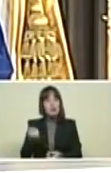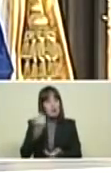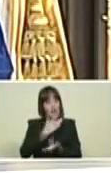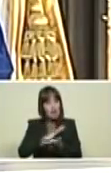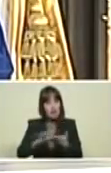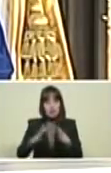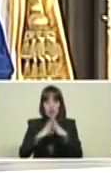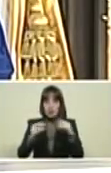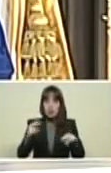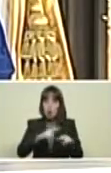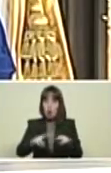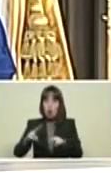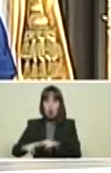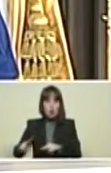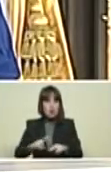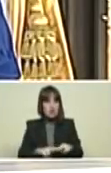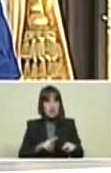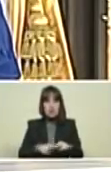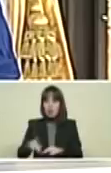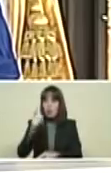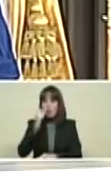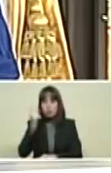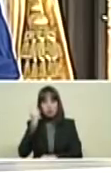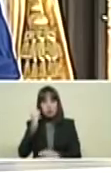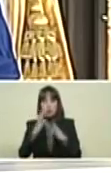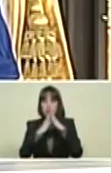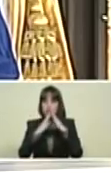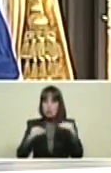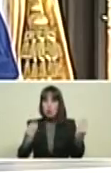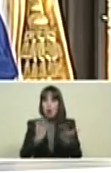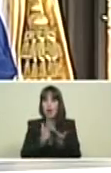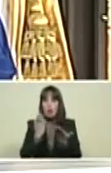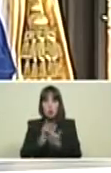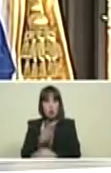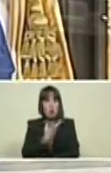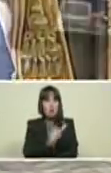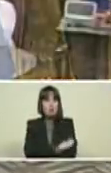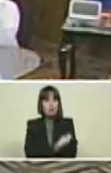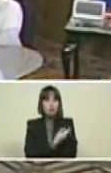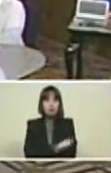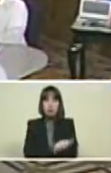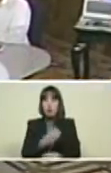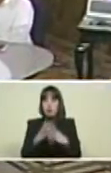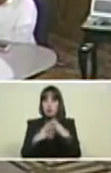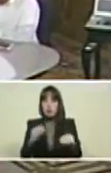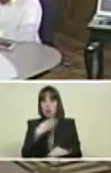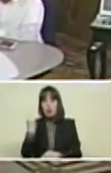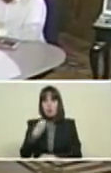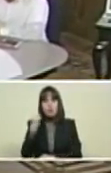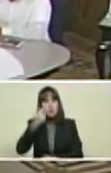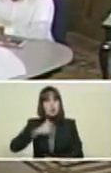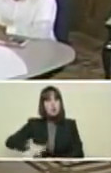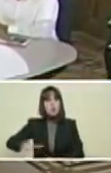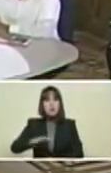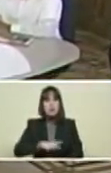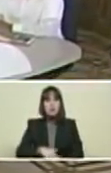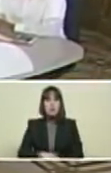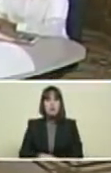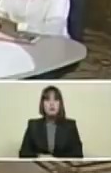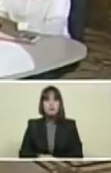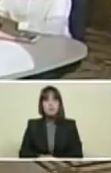Gratuita para toda nuestra niñez, toda nuestra juventud, todo nuestro pueblo.